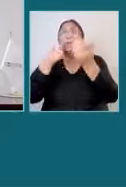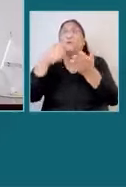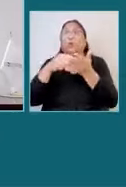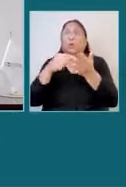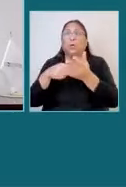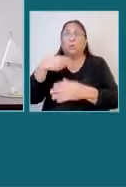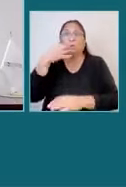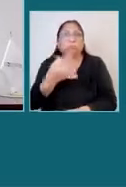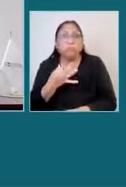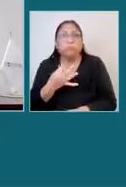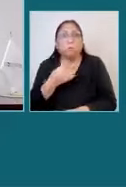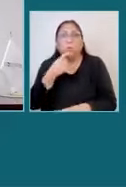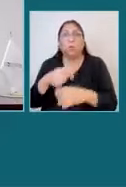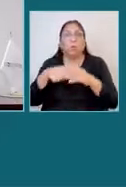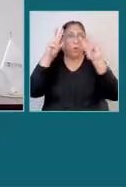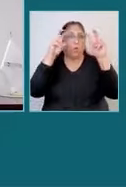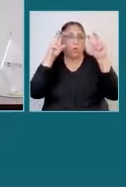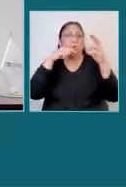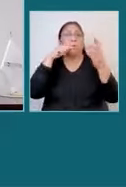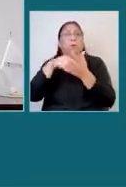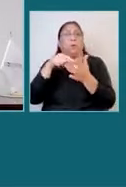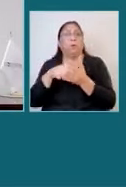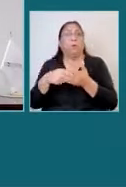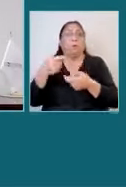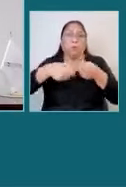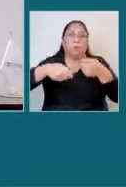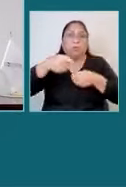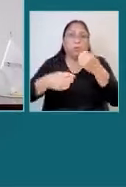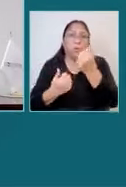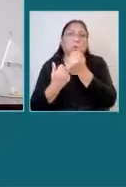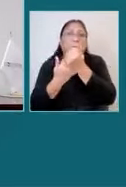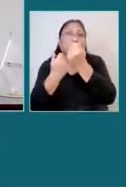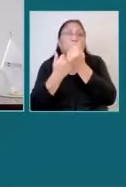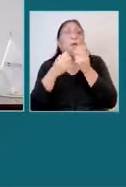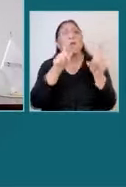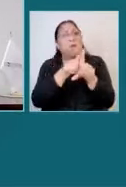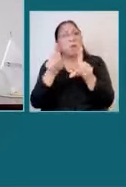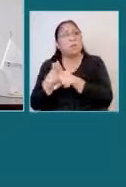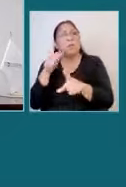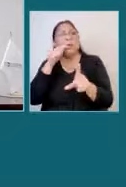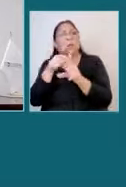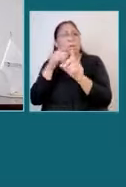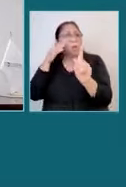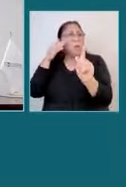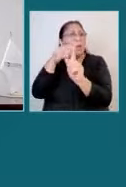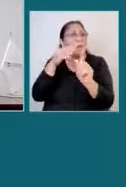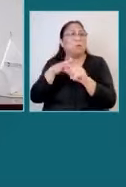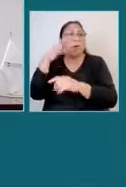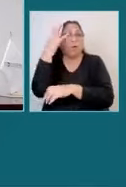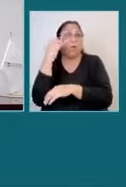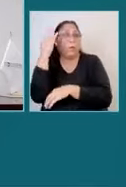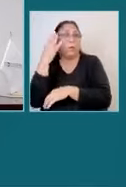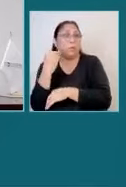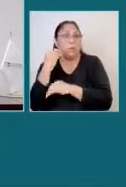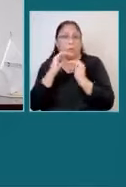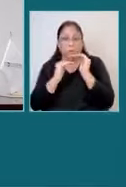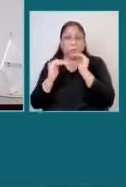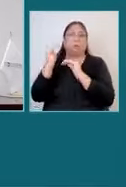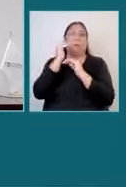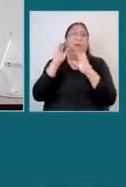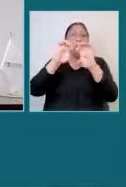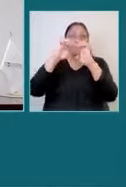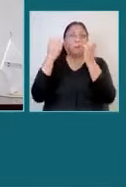coherente respecto de los sectores donde se busca invertir y también que esté en línea con la experiencia relevante de su